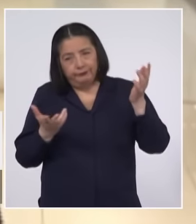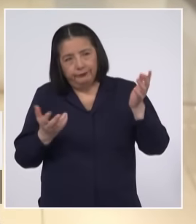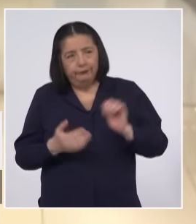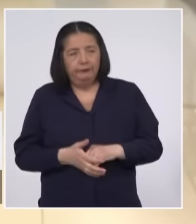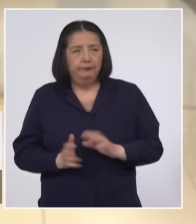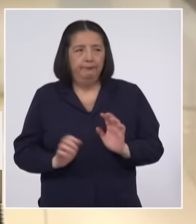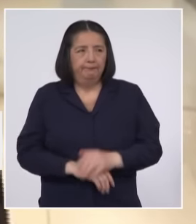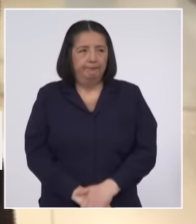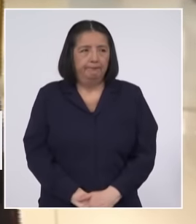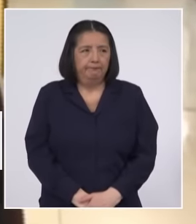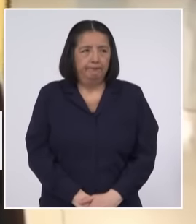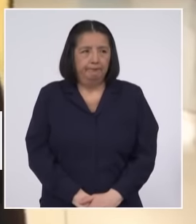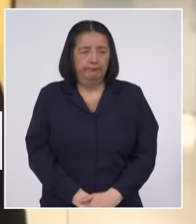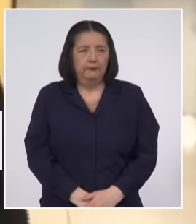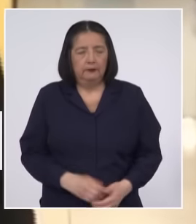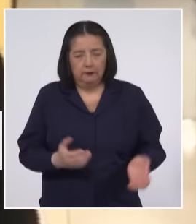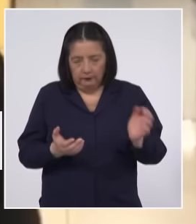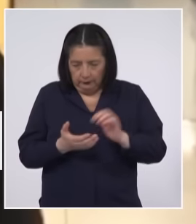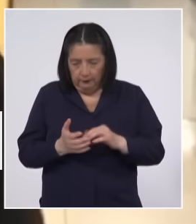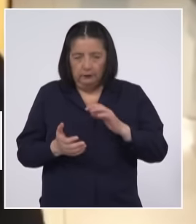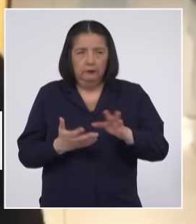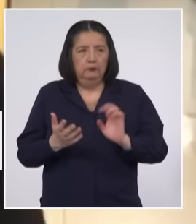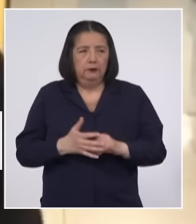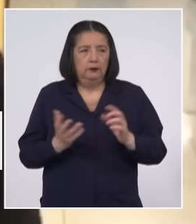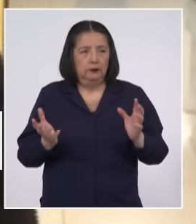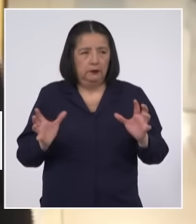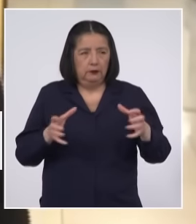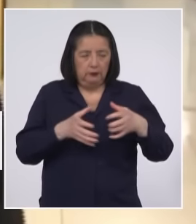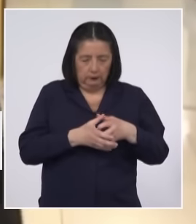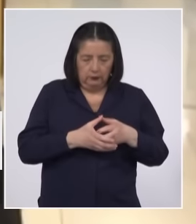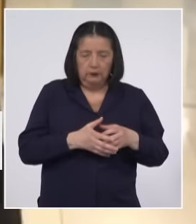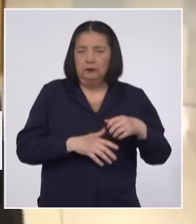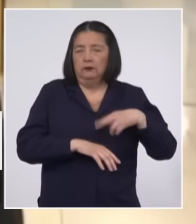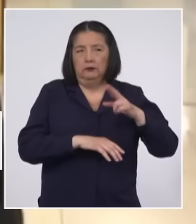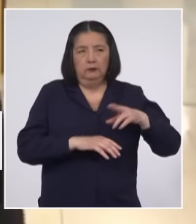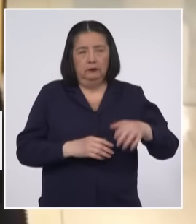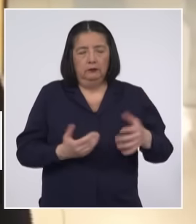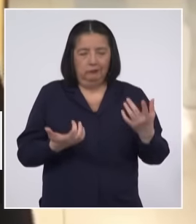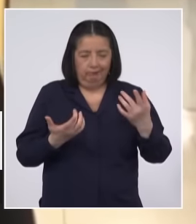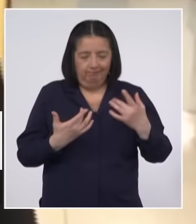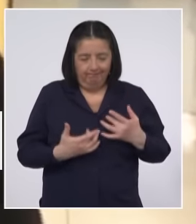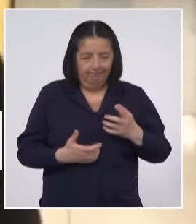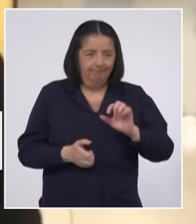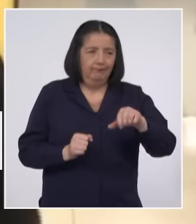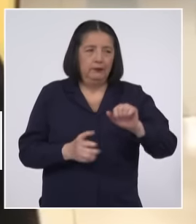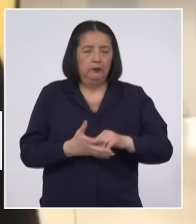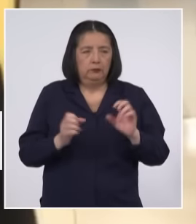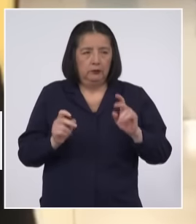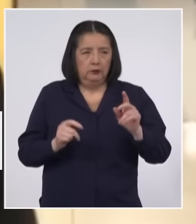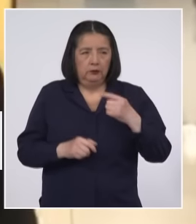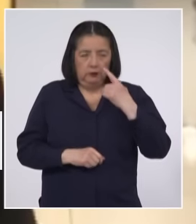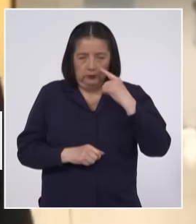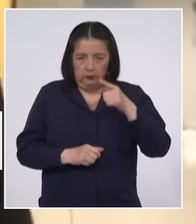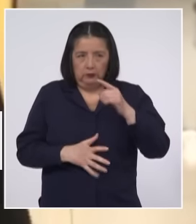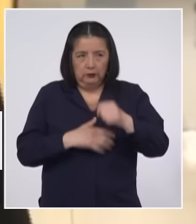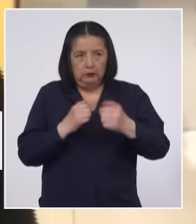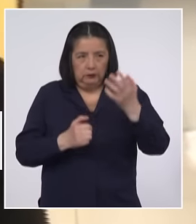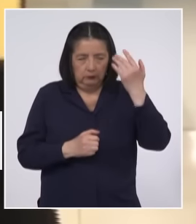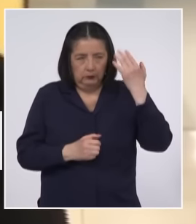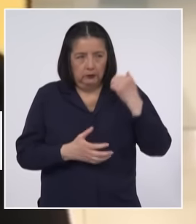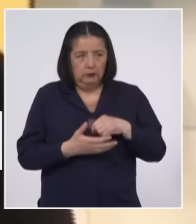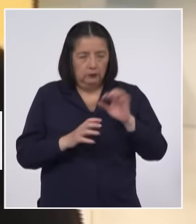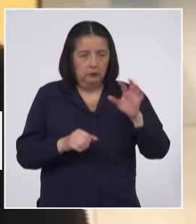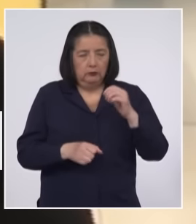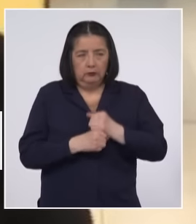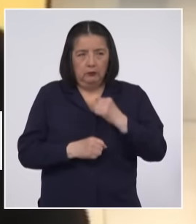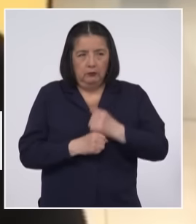en todo caso reiteramos también el Consejo Regional está de duelo. Nosotros hemos tenido la oportunidad de conocerlo desde el año pasado, ver su